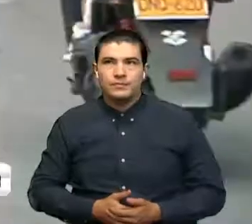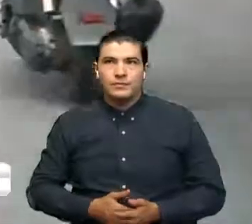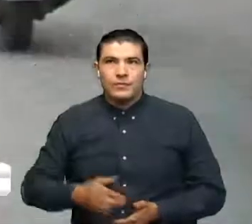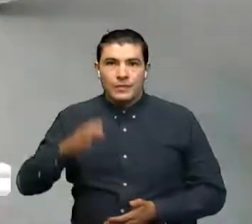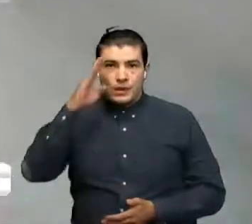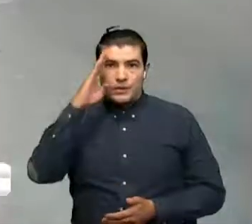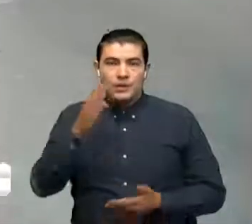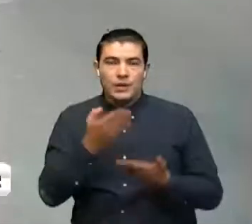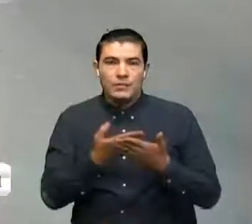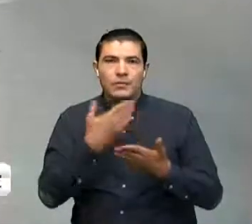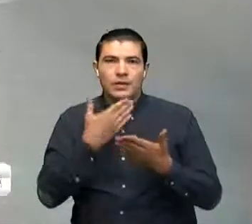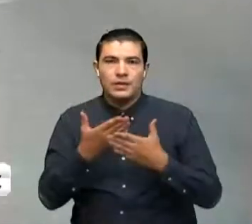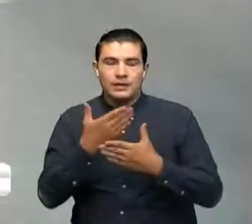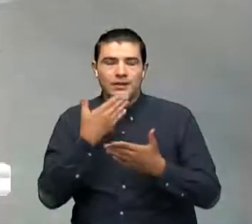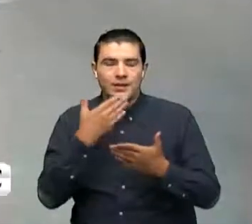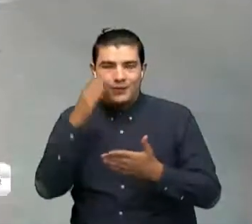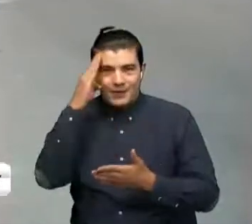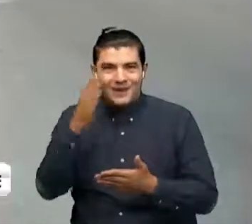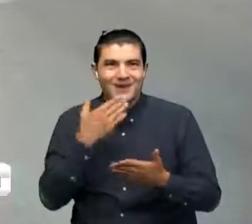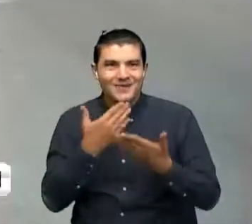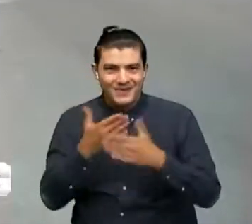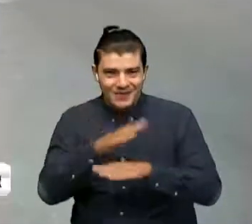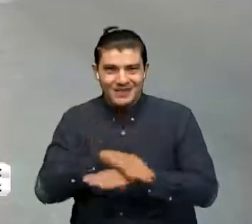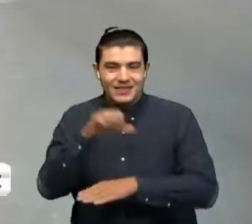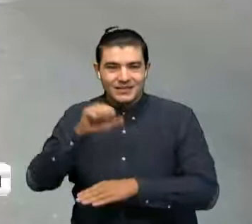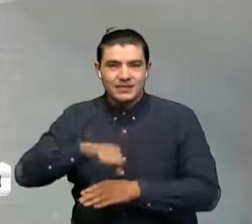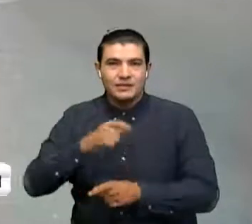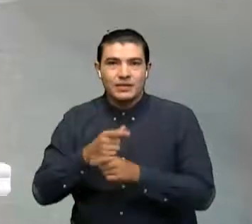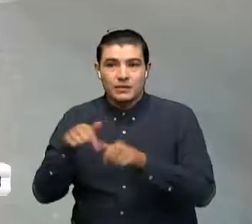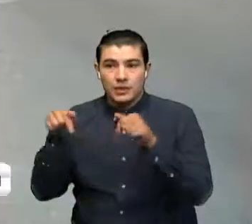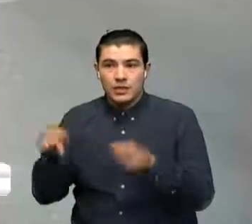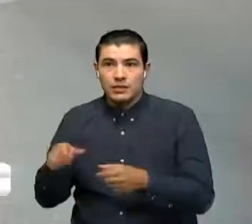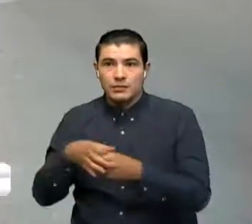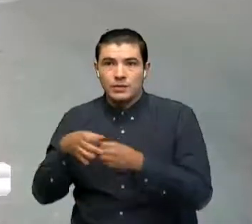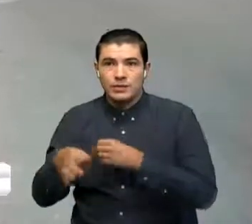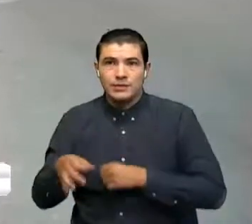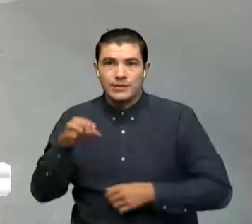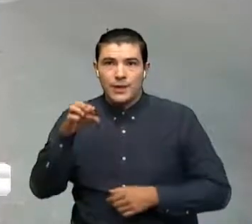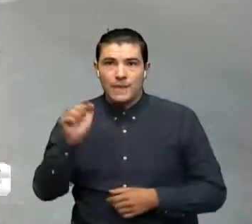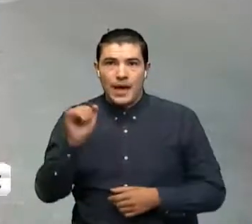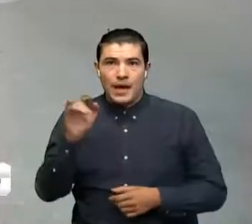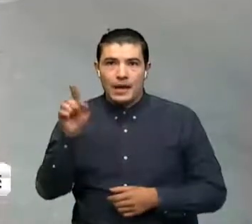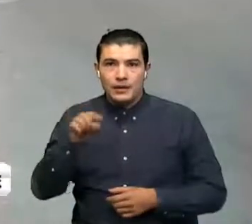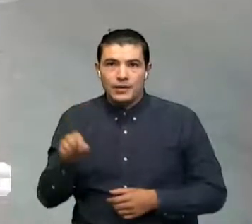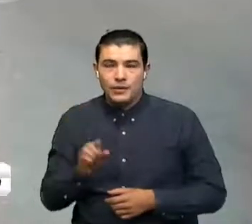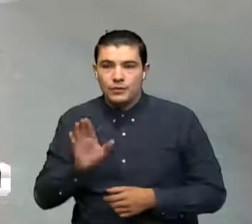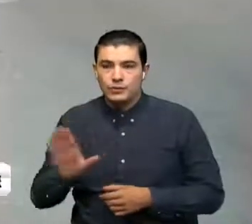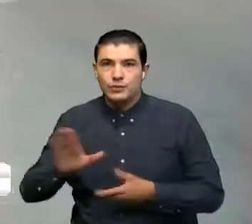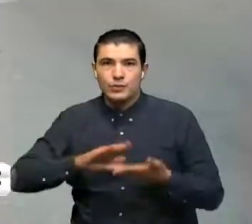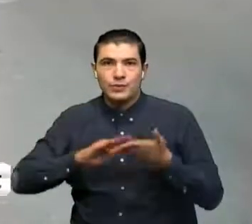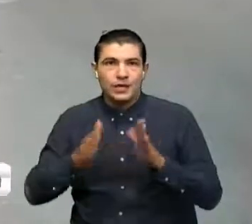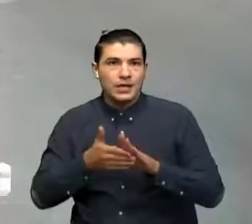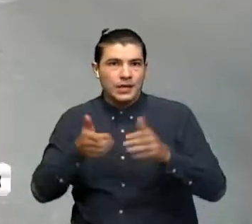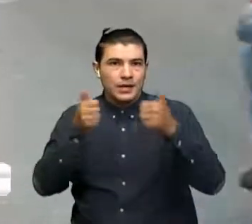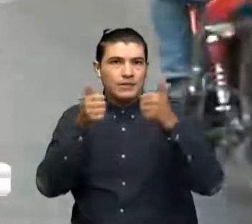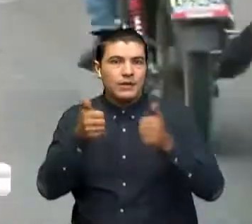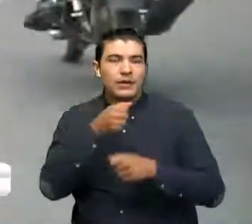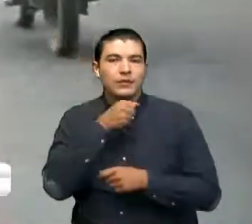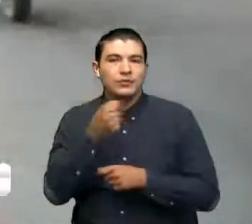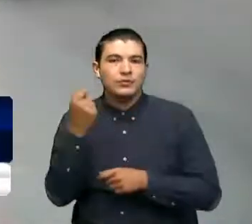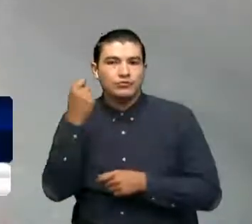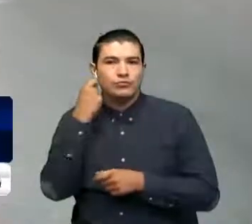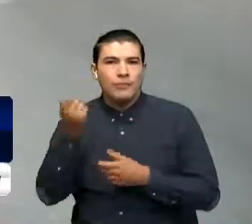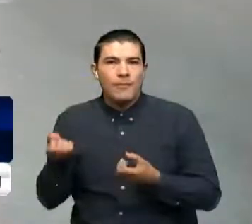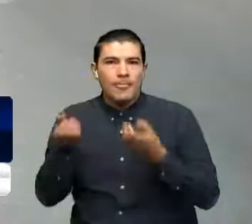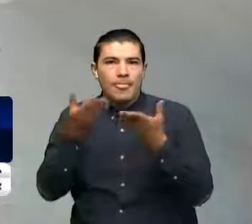Hola Pilar, muchas gracias. Muy buenas tardes, amable teleaudiencia. En el municipio de Los Patios, su comunidad tiene muy buenas noticias entregadas recientemente